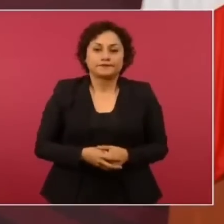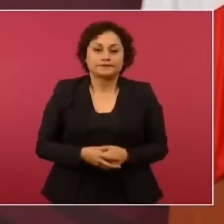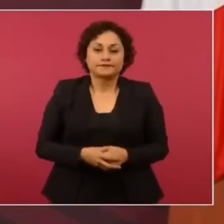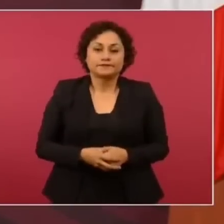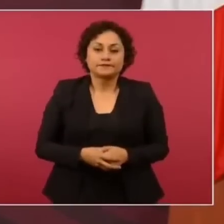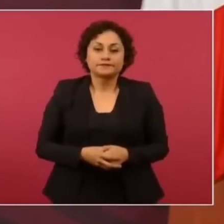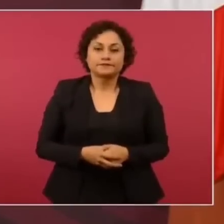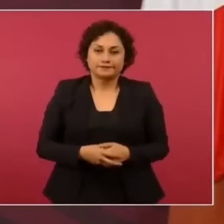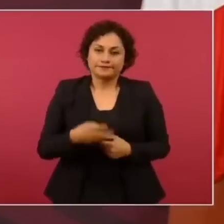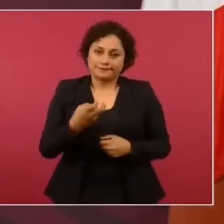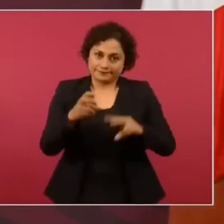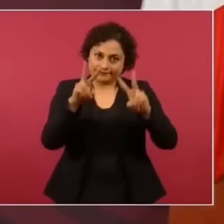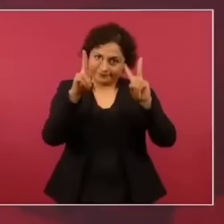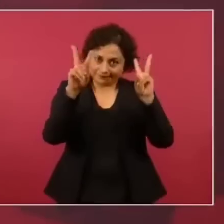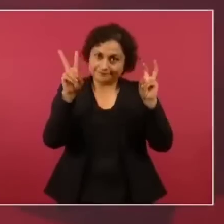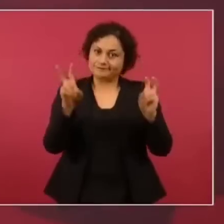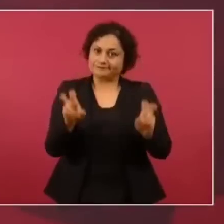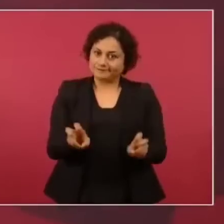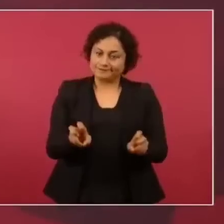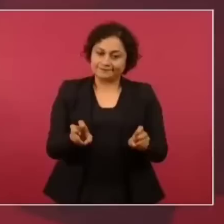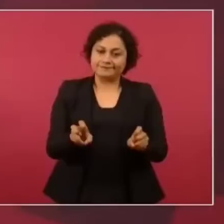Este también es algo